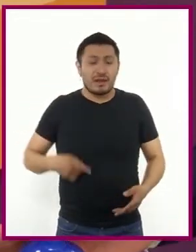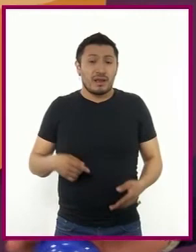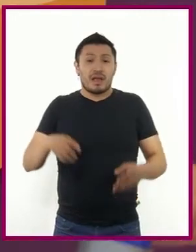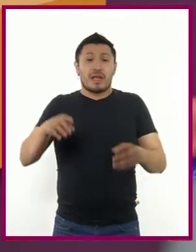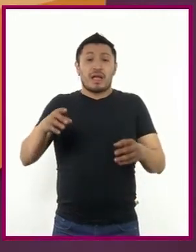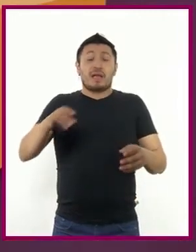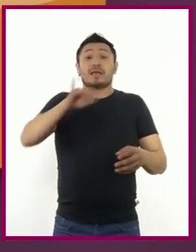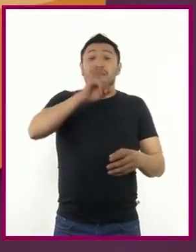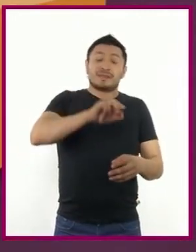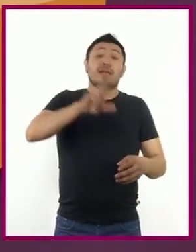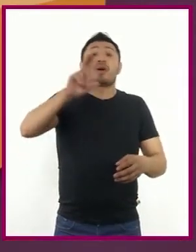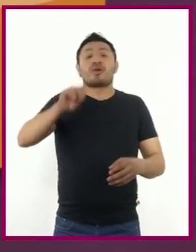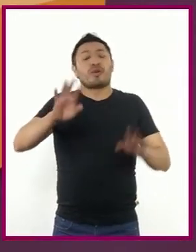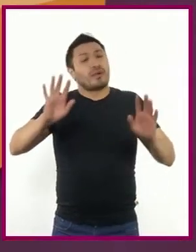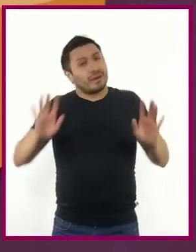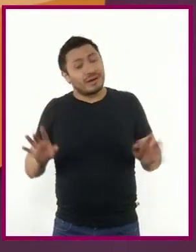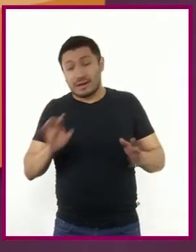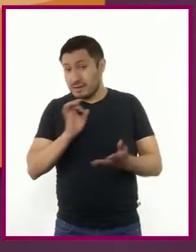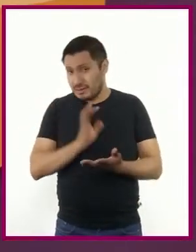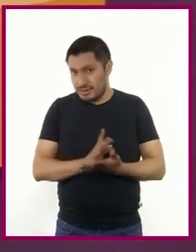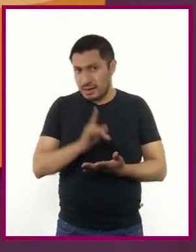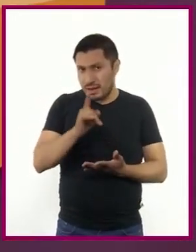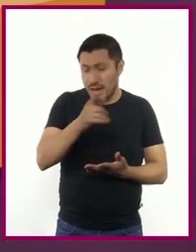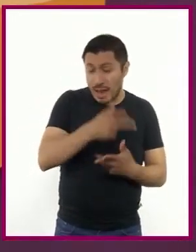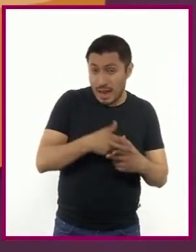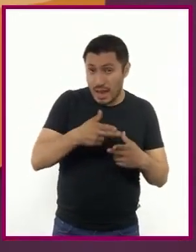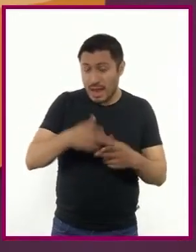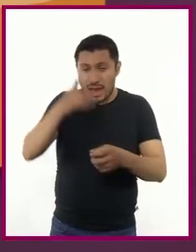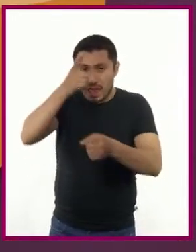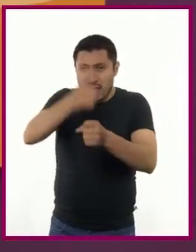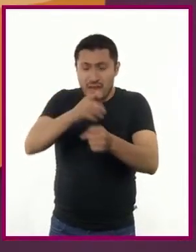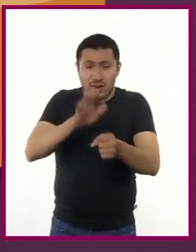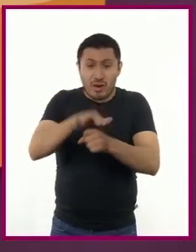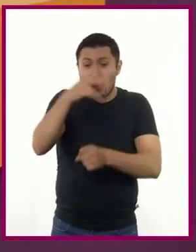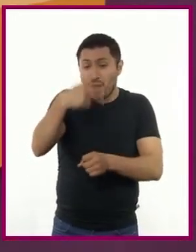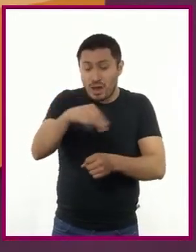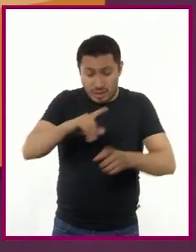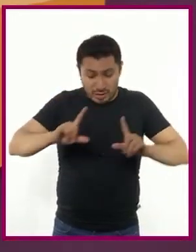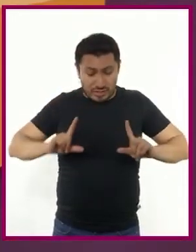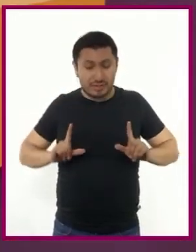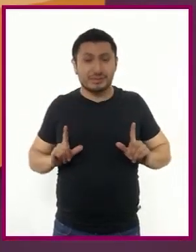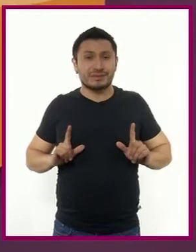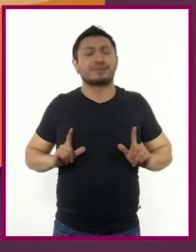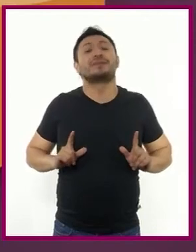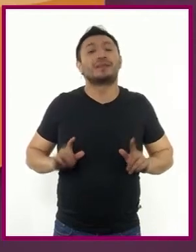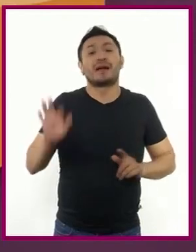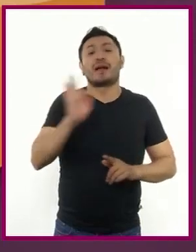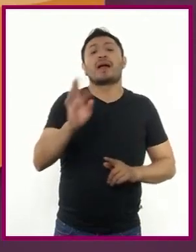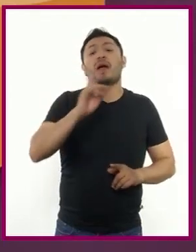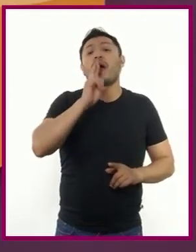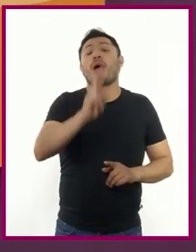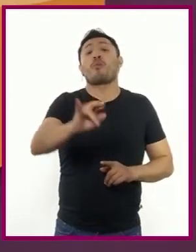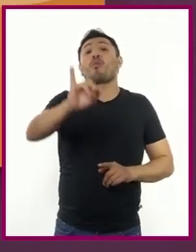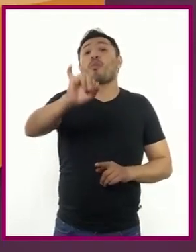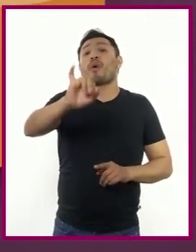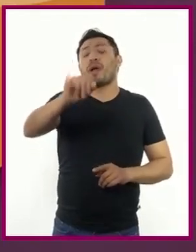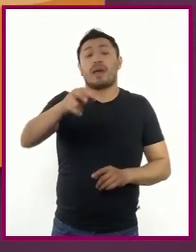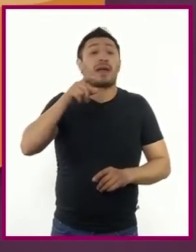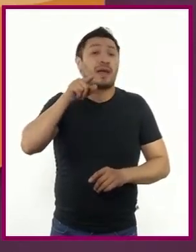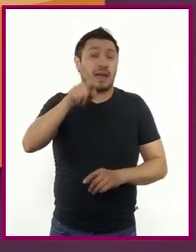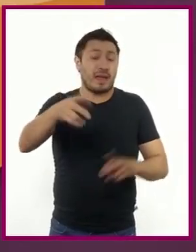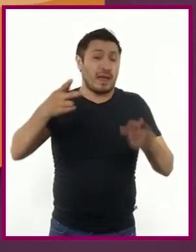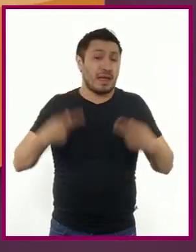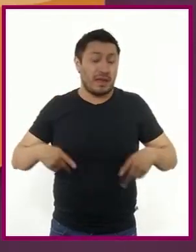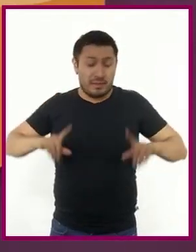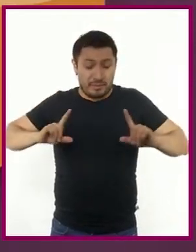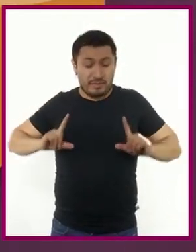tipo sí, no, hasta identificar el nombre escrito en su tarjeta. Si la respuesta es sí, la persona que tiene